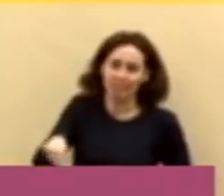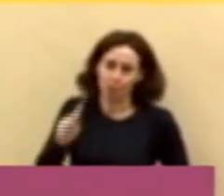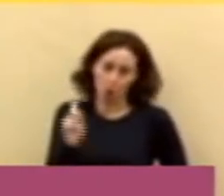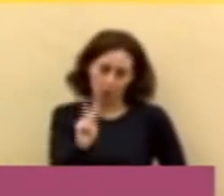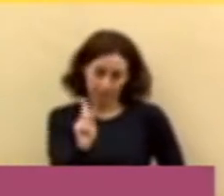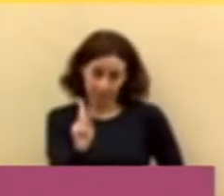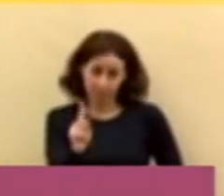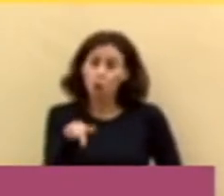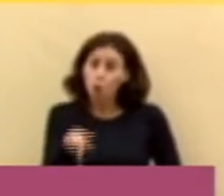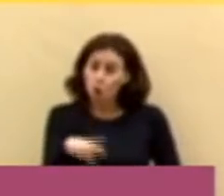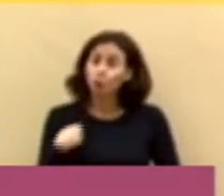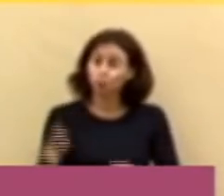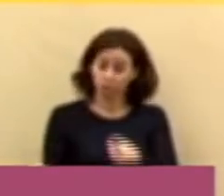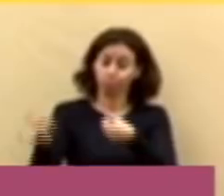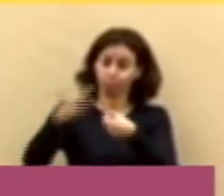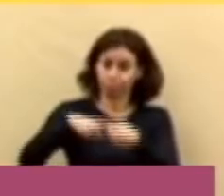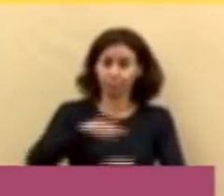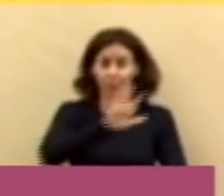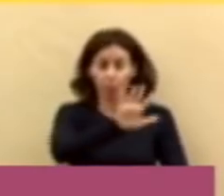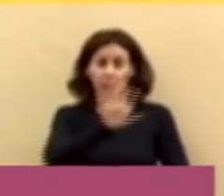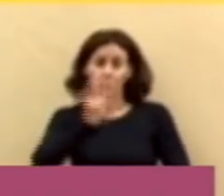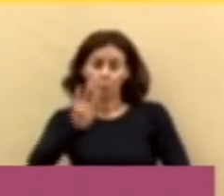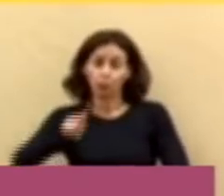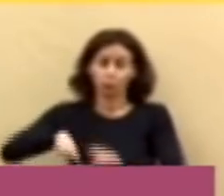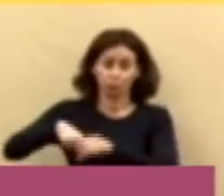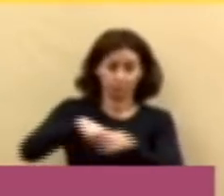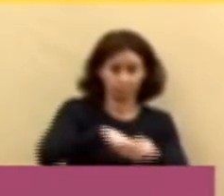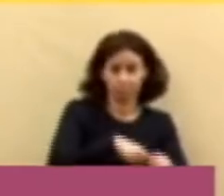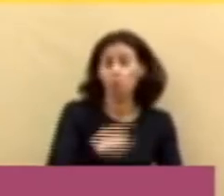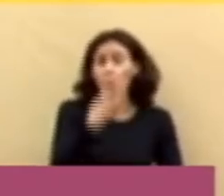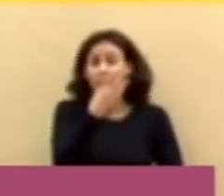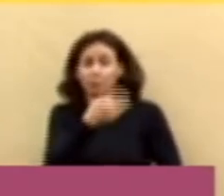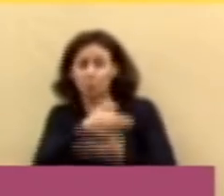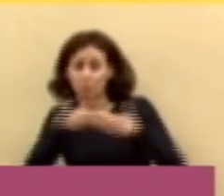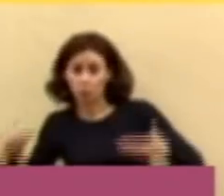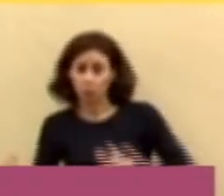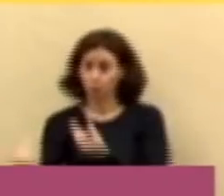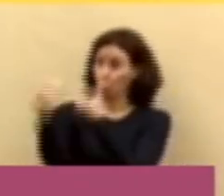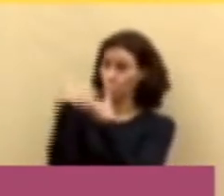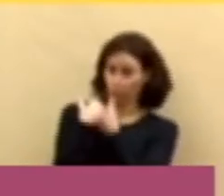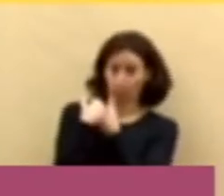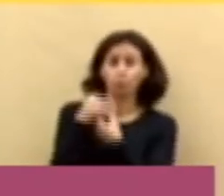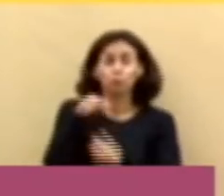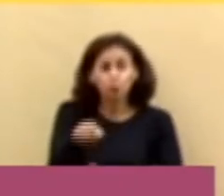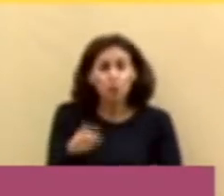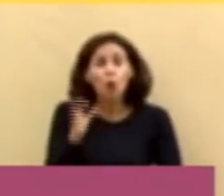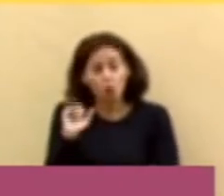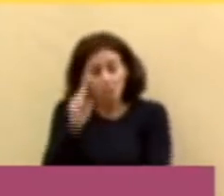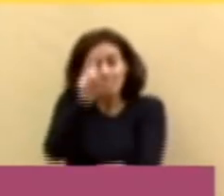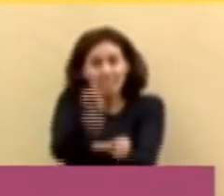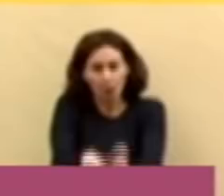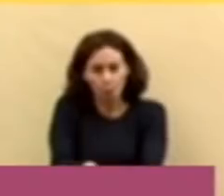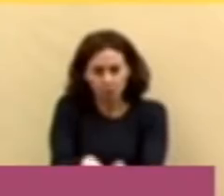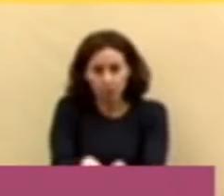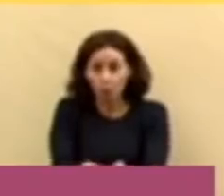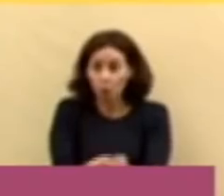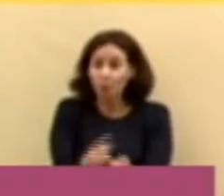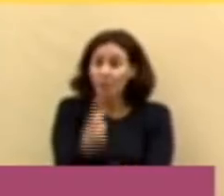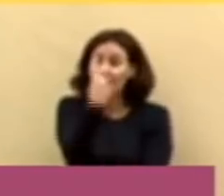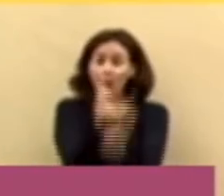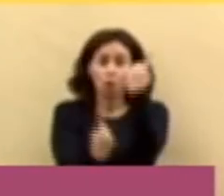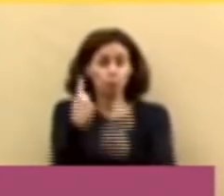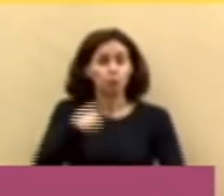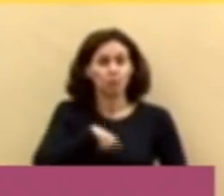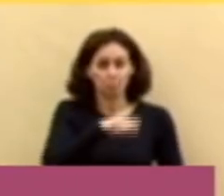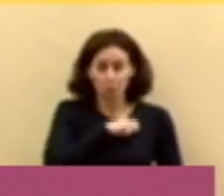a la brutal caricatura de los millones de españoles que nos han votado y se ha unido usted a la brutal caricatura de algunos españoles que todavía le votan